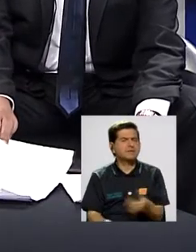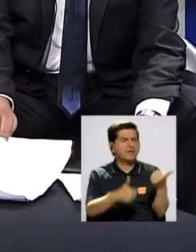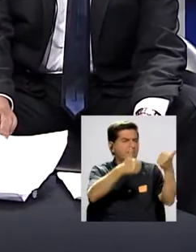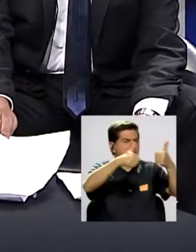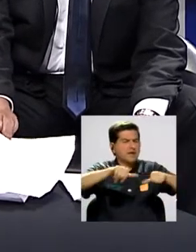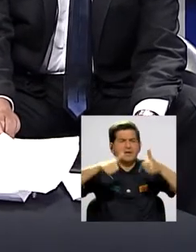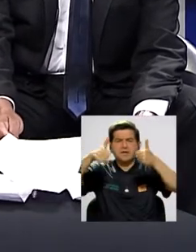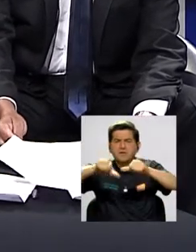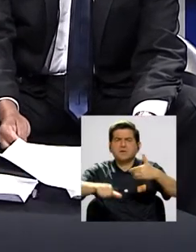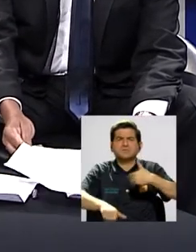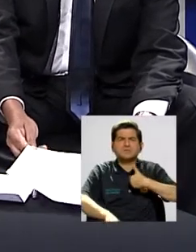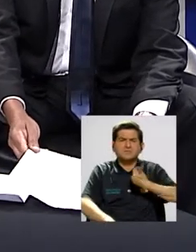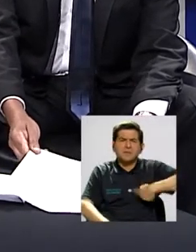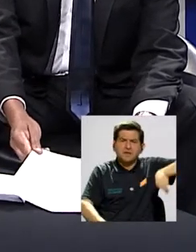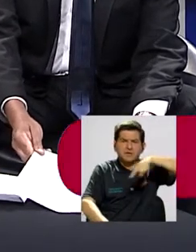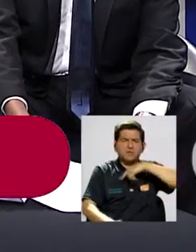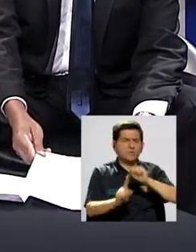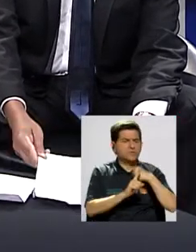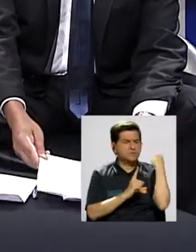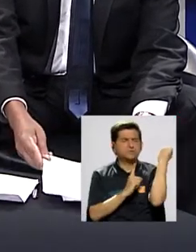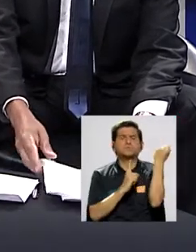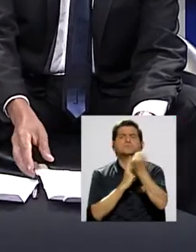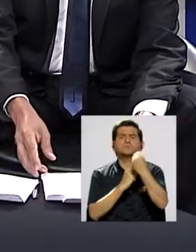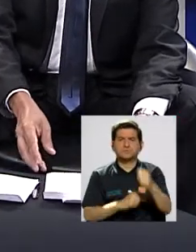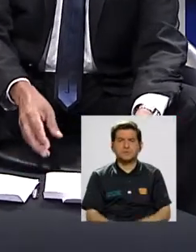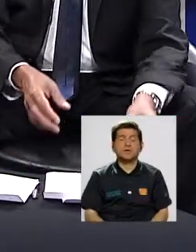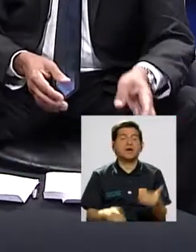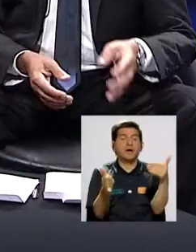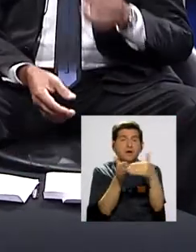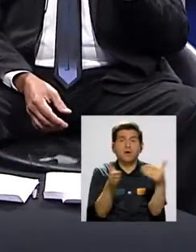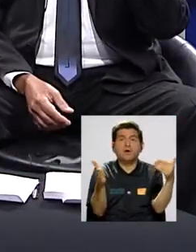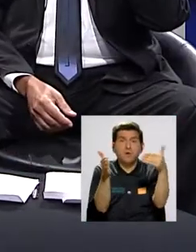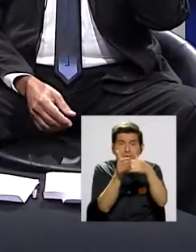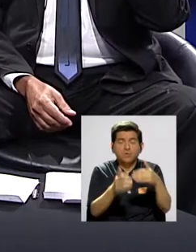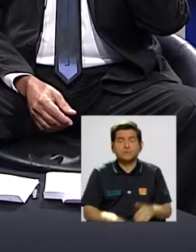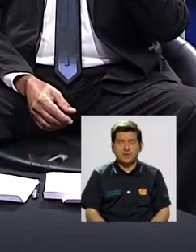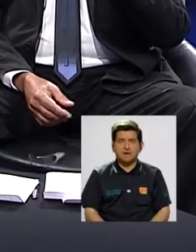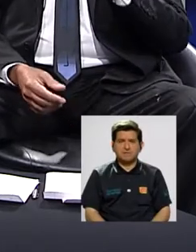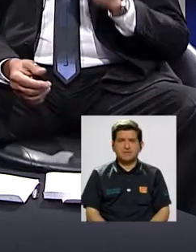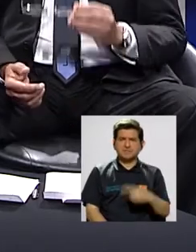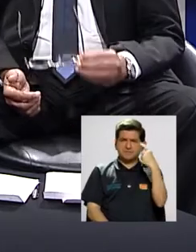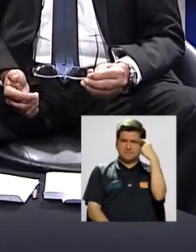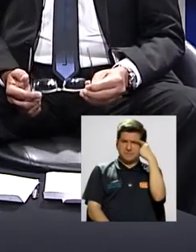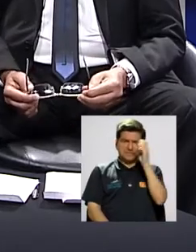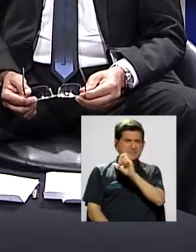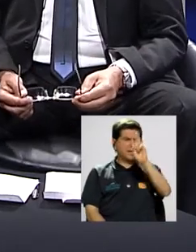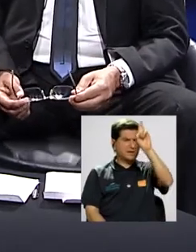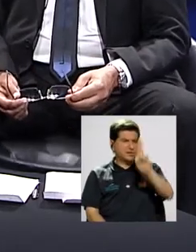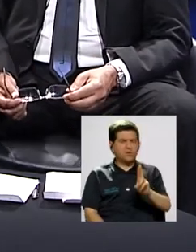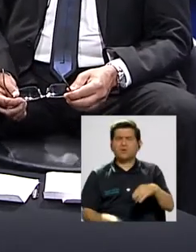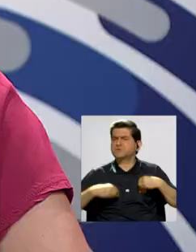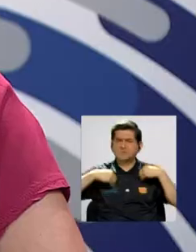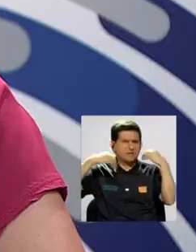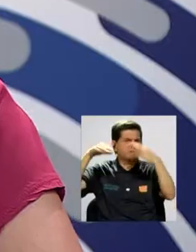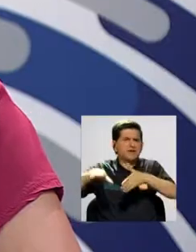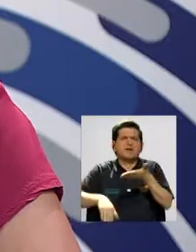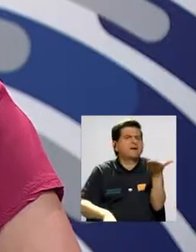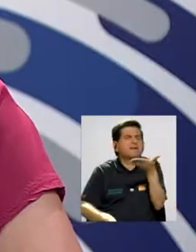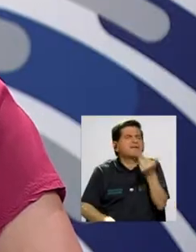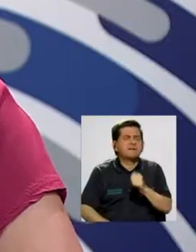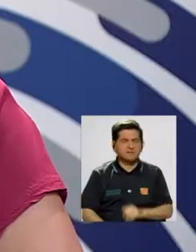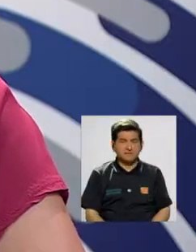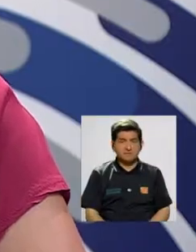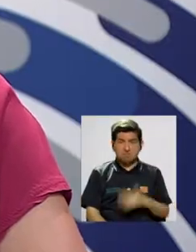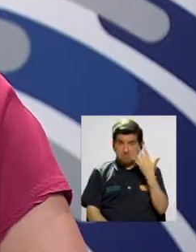acuerdos a los que tenemos que llegar como sociedad, volver a poner sobre la mesa qué es aquello a lo que Costa Rica no renuncia,